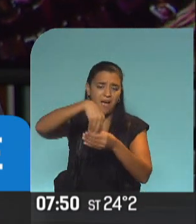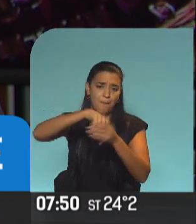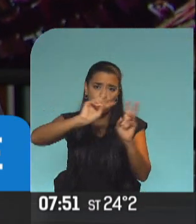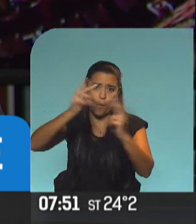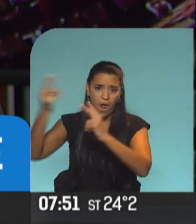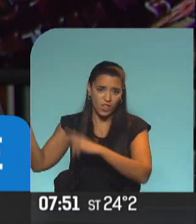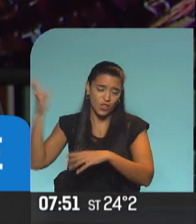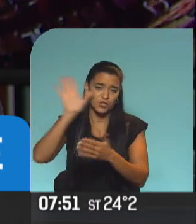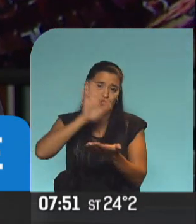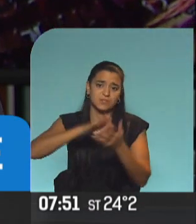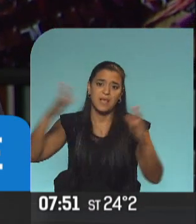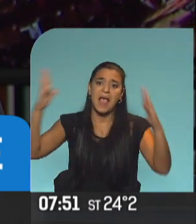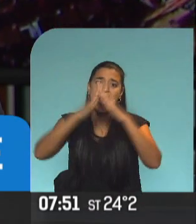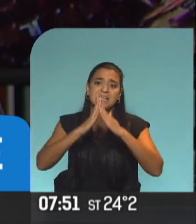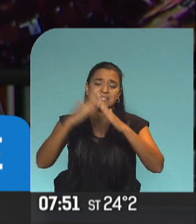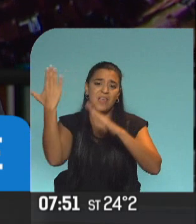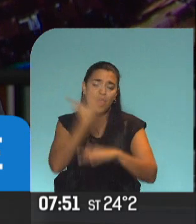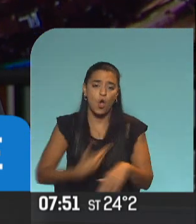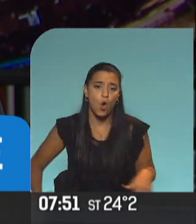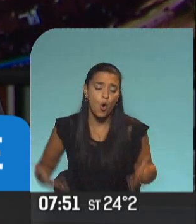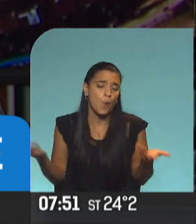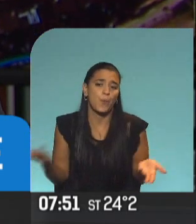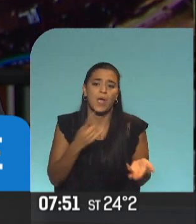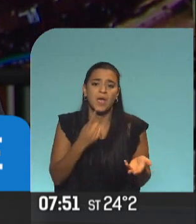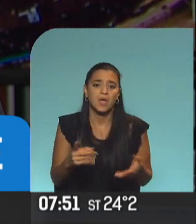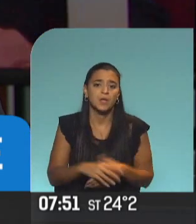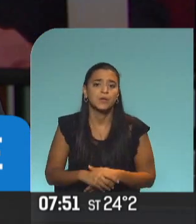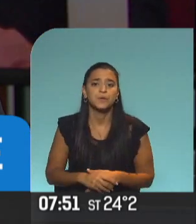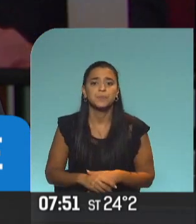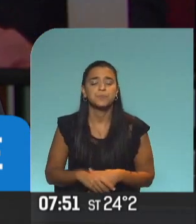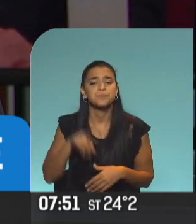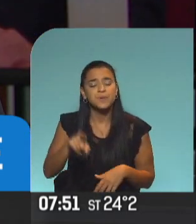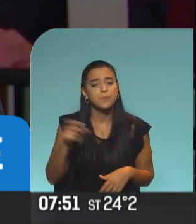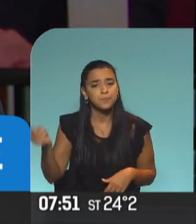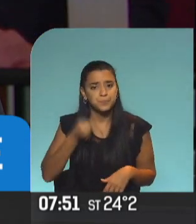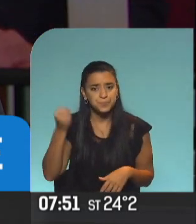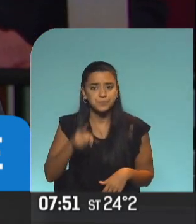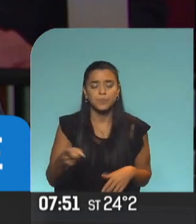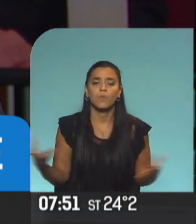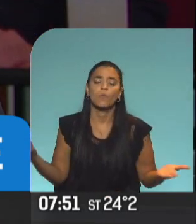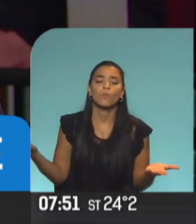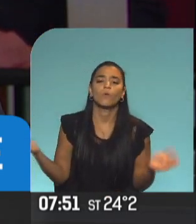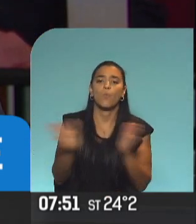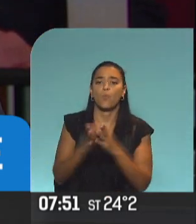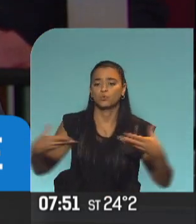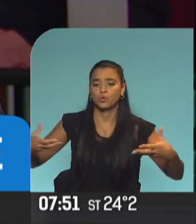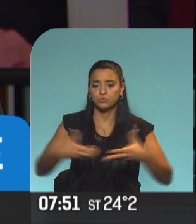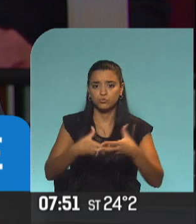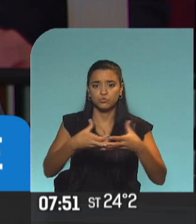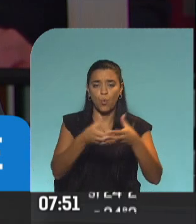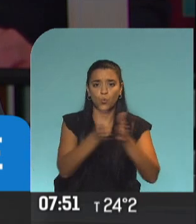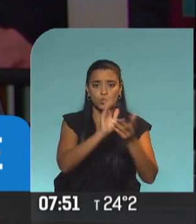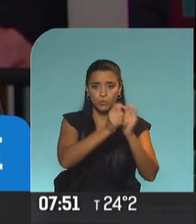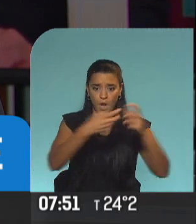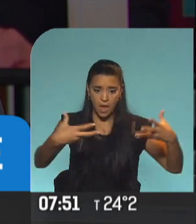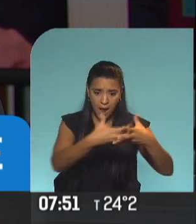sobre la Casa de Gobierno. Es evidente que un sector de la oposición, que es el núcleo duro de Juntos por el Cambio, incluso la dirigencia y una